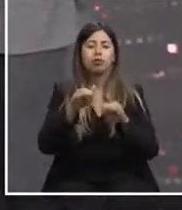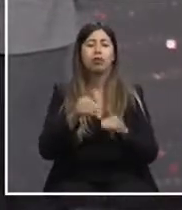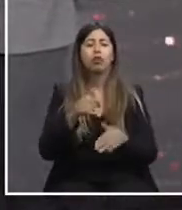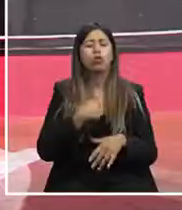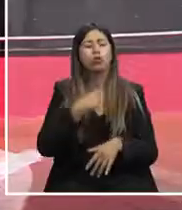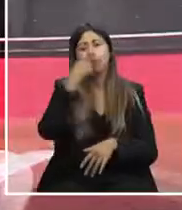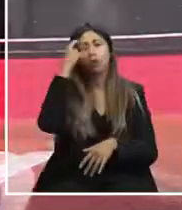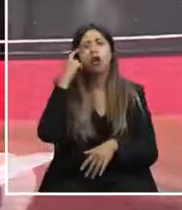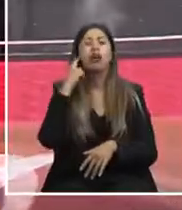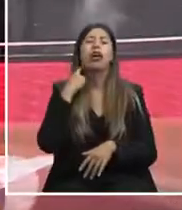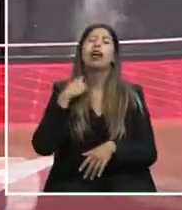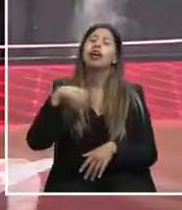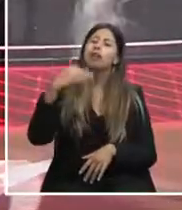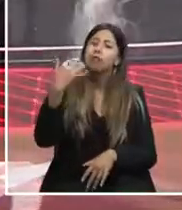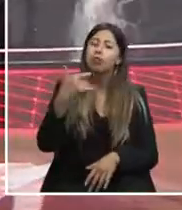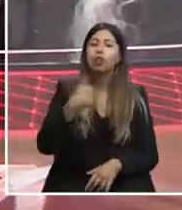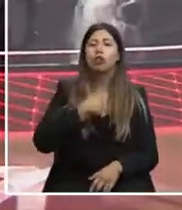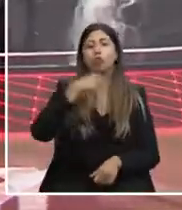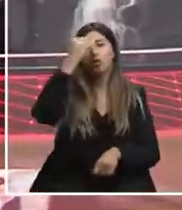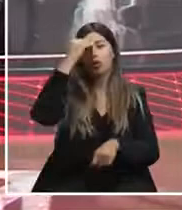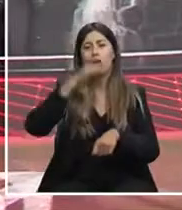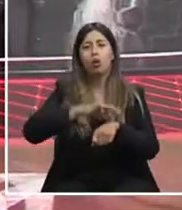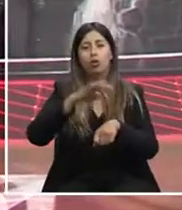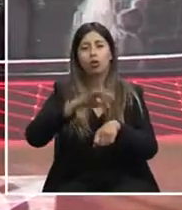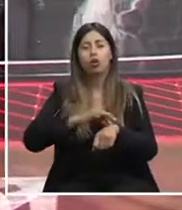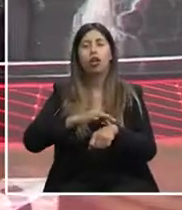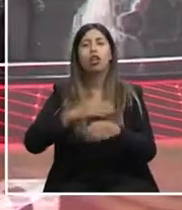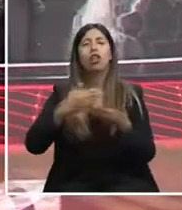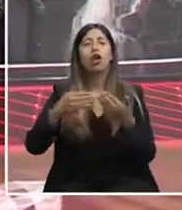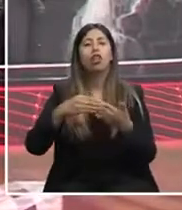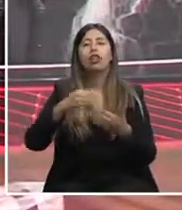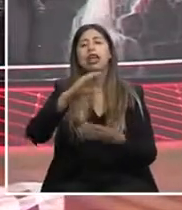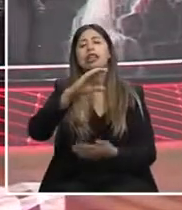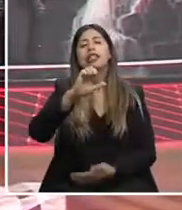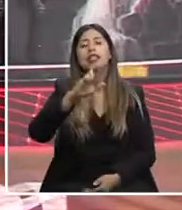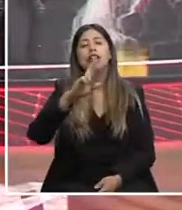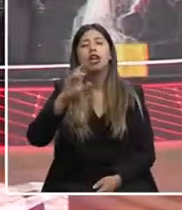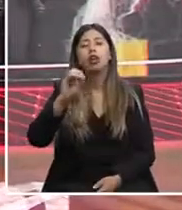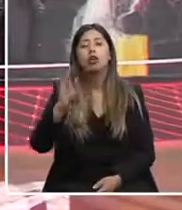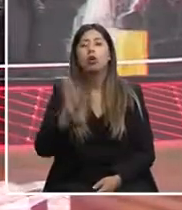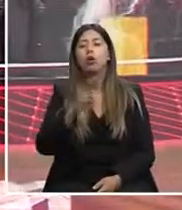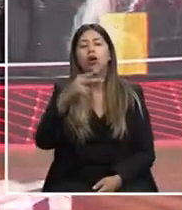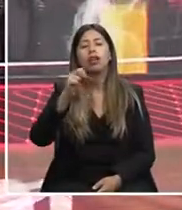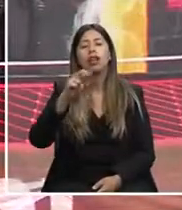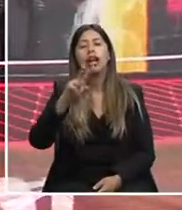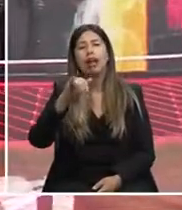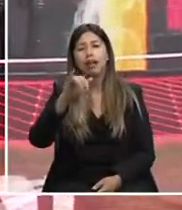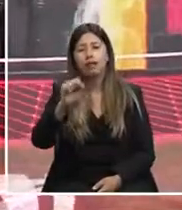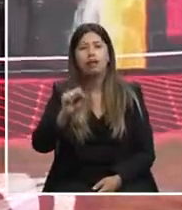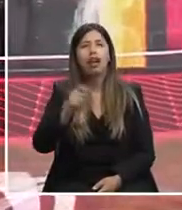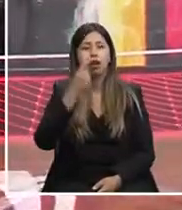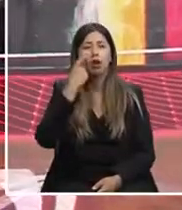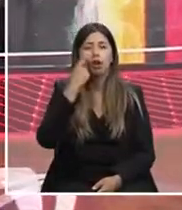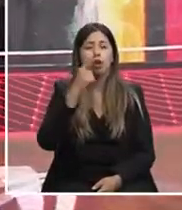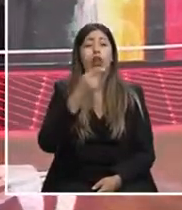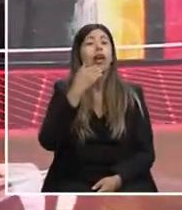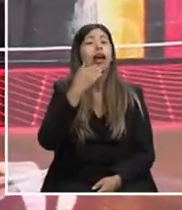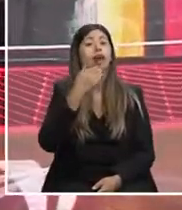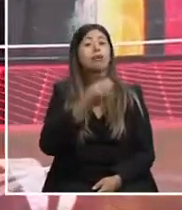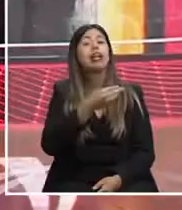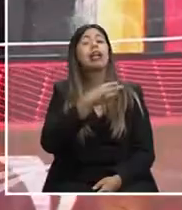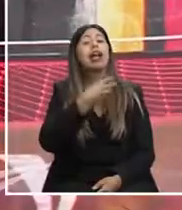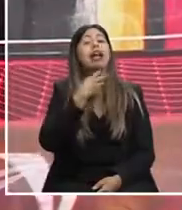muy importante. Yo fui médico de las comunas de Cerro Navia, de Renca, conozco muy bien, y creo que es